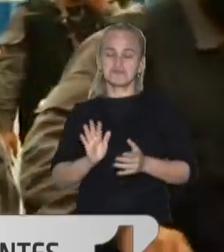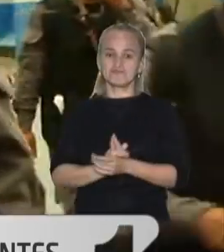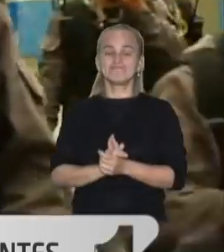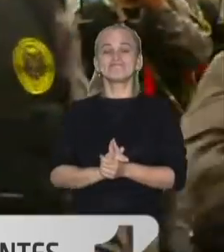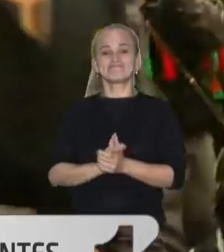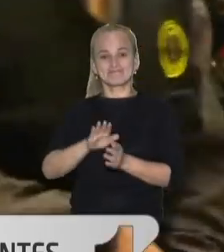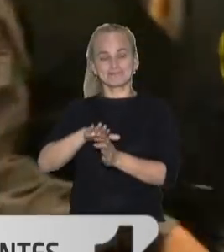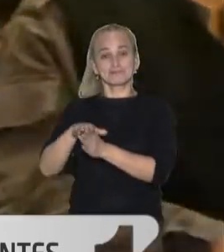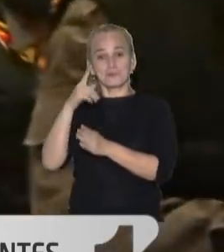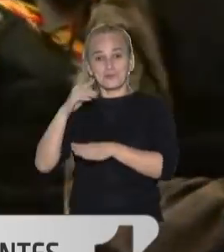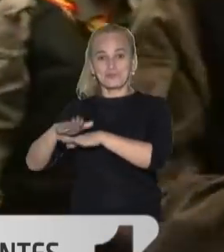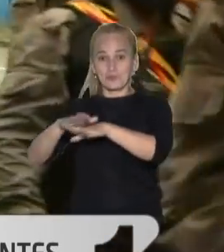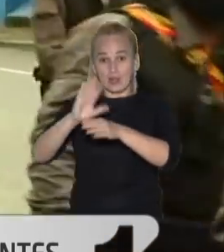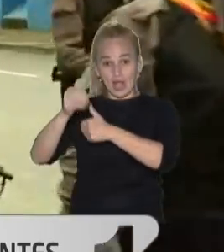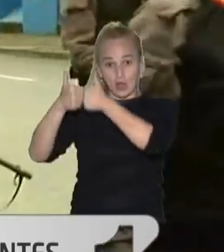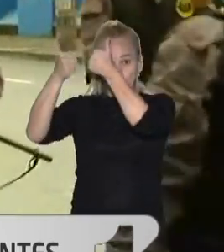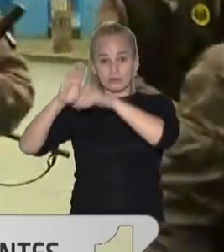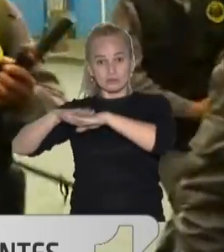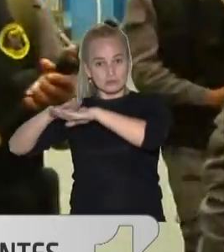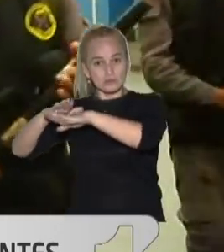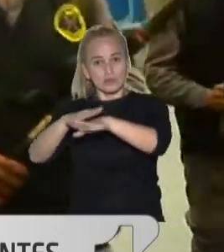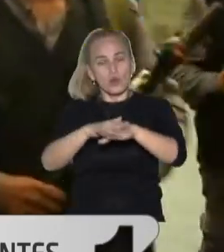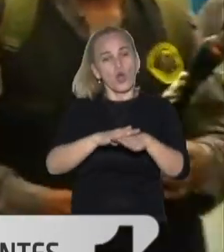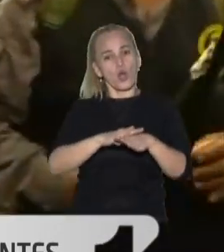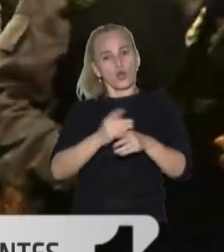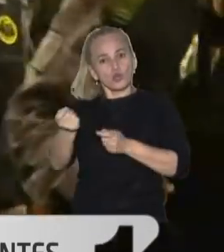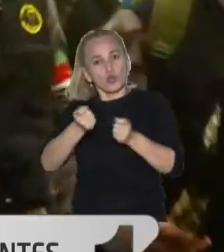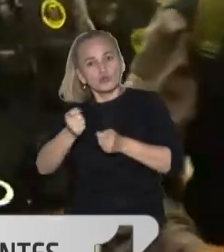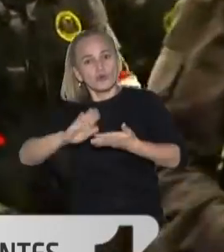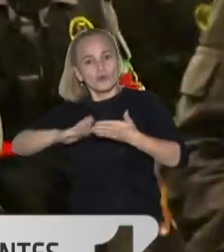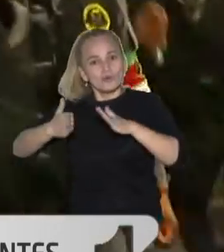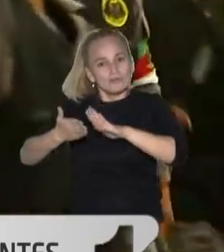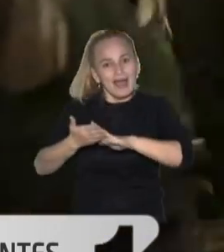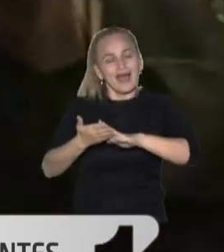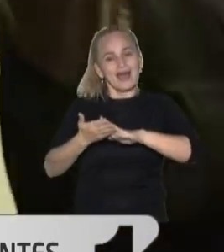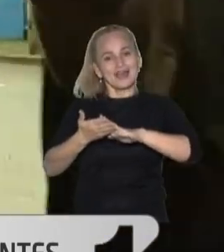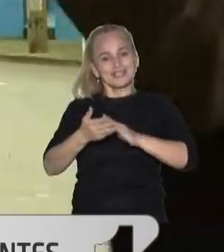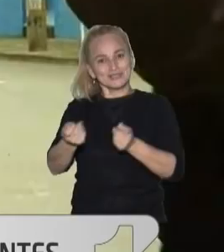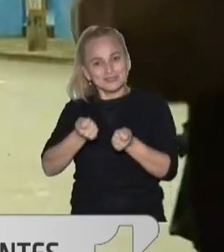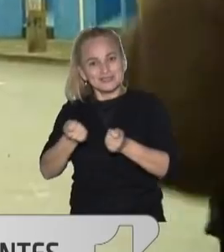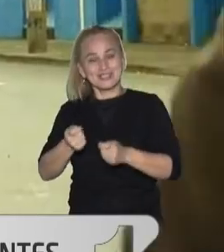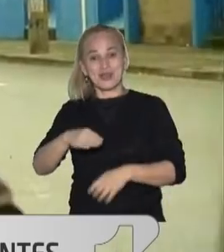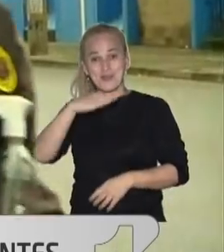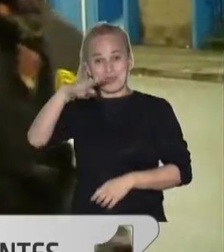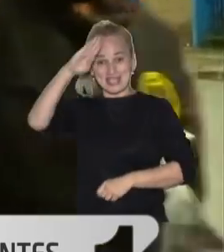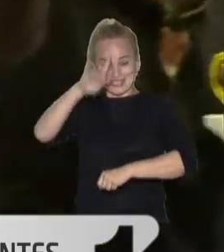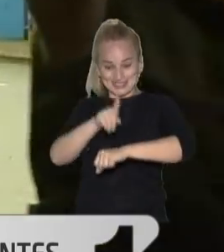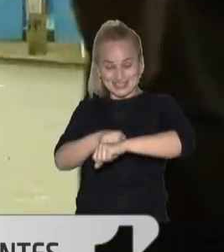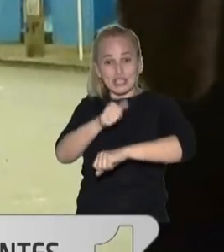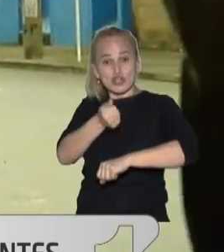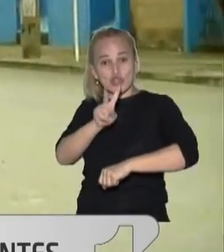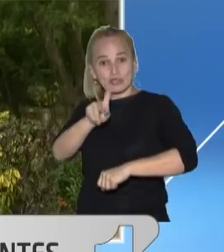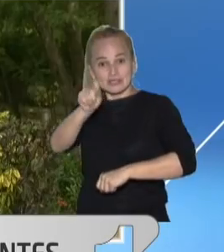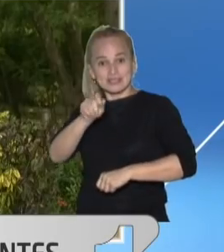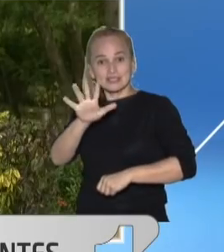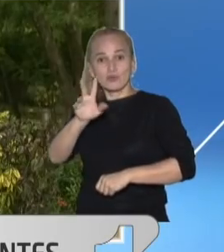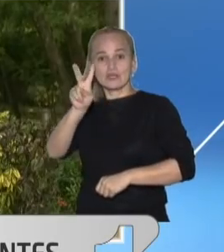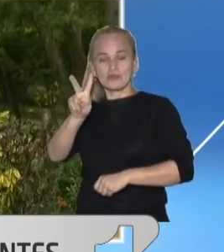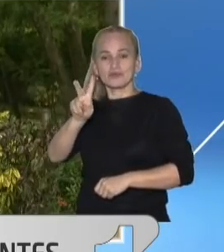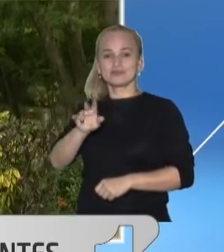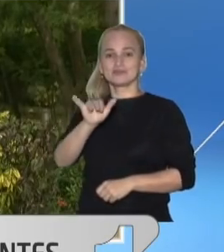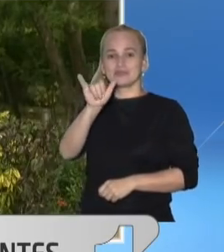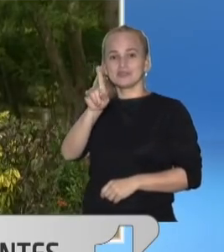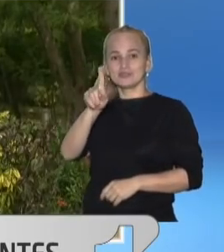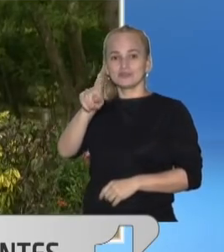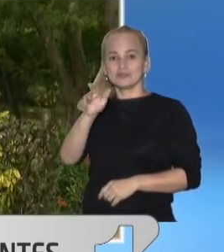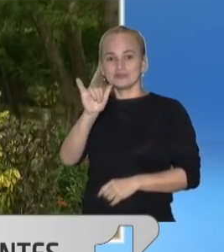Sin embargo, el llamado que hacen las autoridades es a la calma y poder adelantar estas protestas en paz. Esto de Medellín a las 12:52 del mediodía. Yusi Chaparro, Noticentro